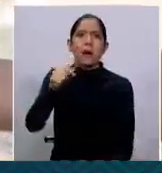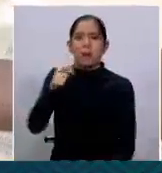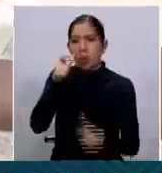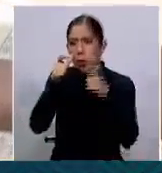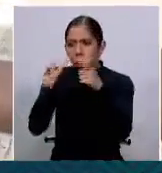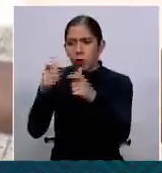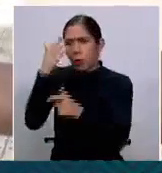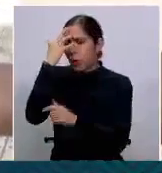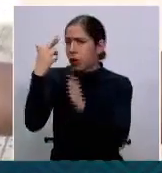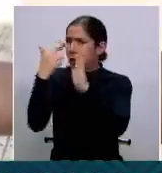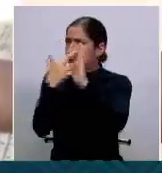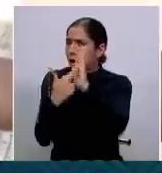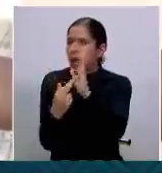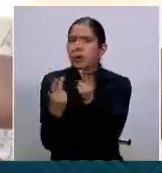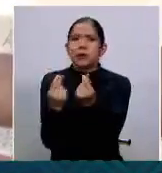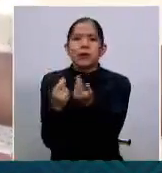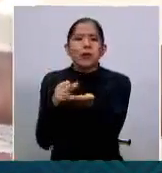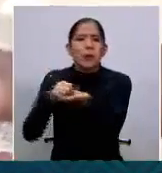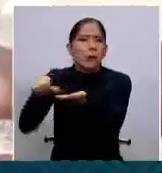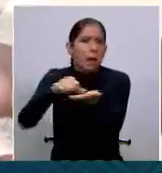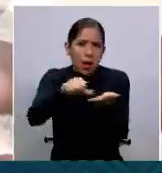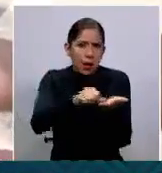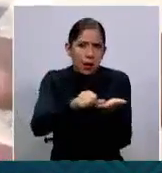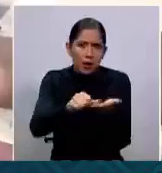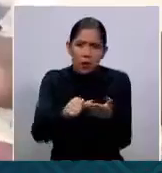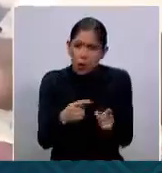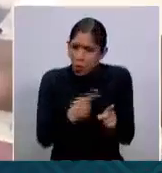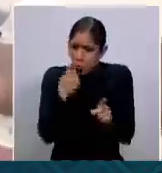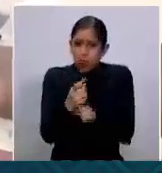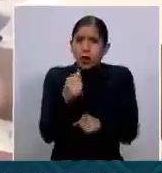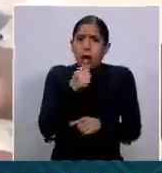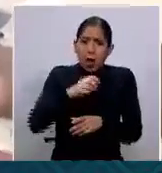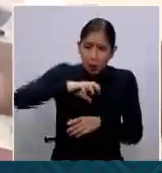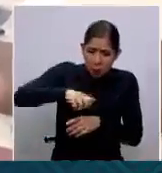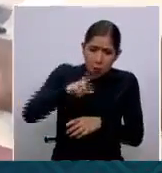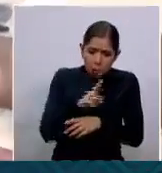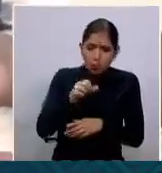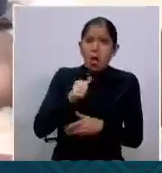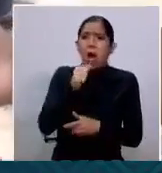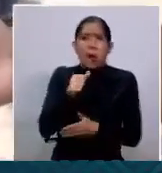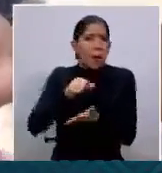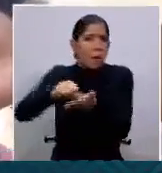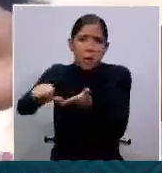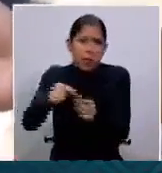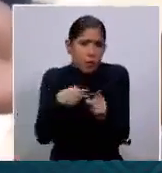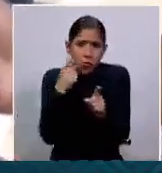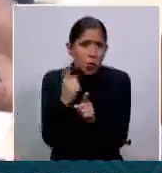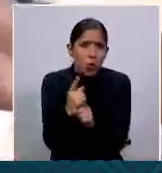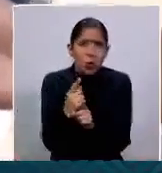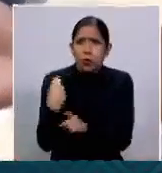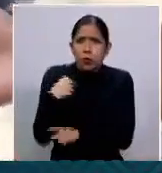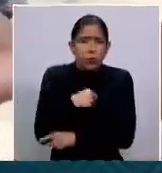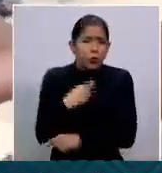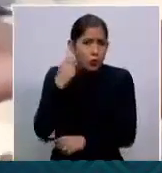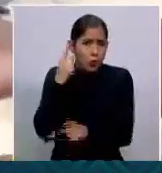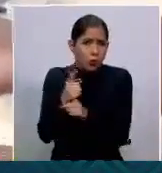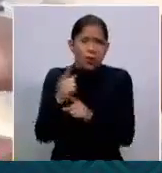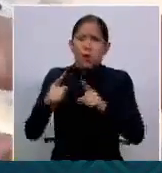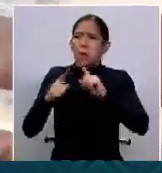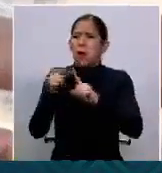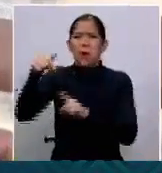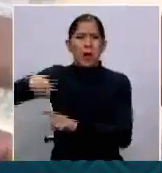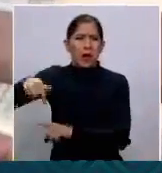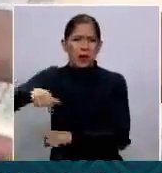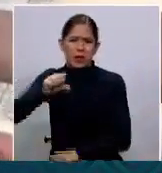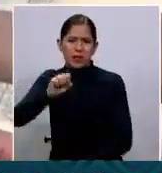las tarifas nuevamente de ITER. Es por consumo, no hay donde perderse. Agua consumido, agua pagado, ese es el eje central de lo que nosotros tenemos, ¿no? No como